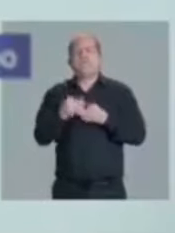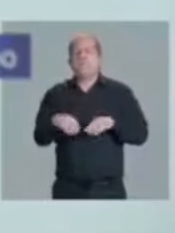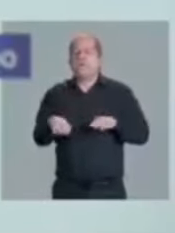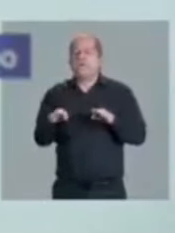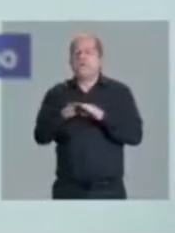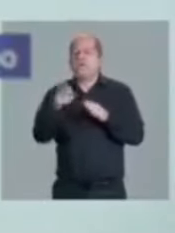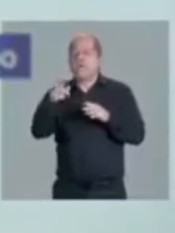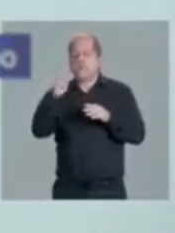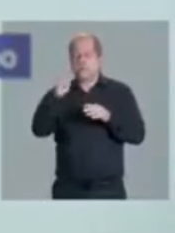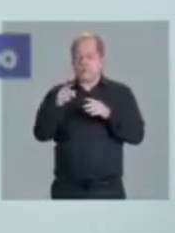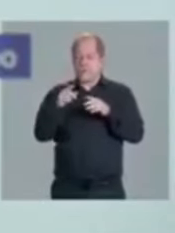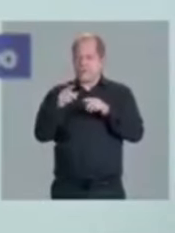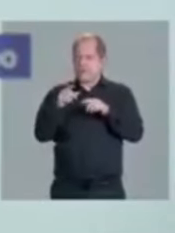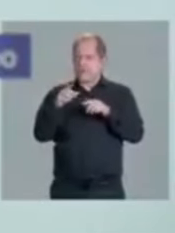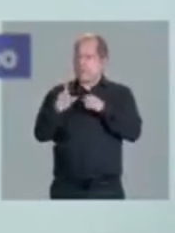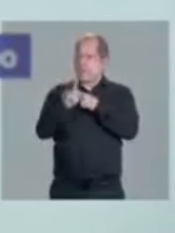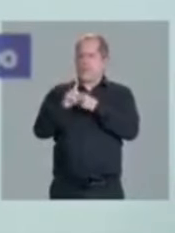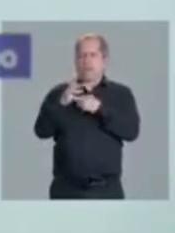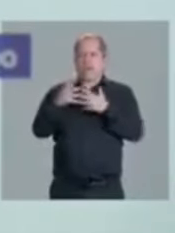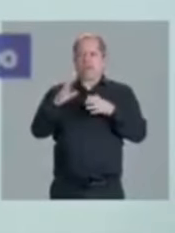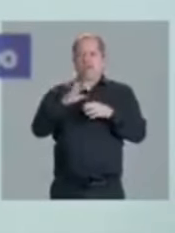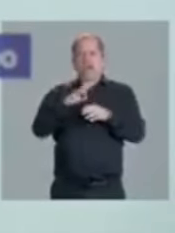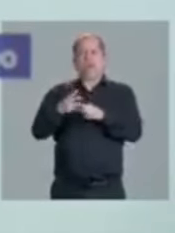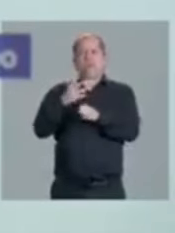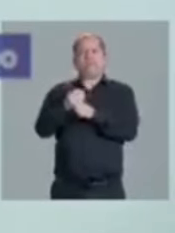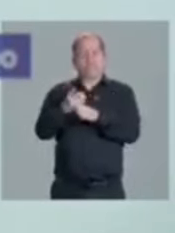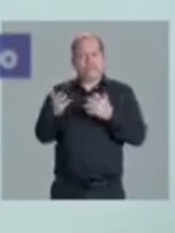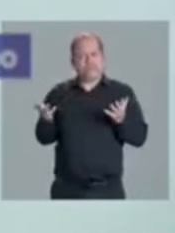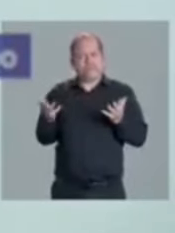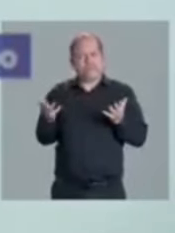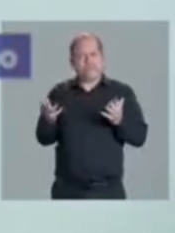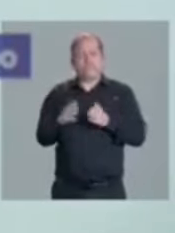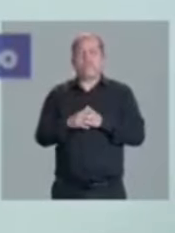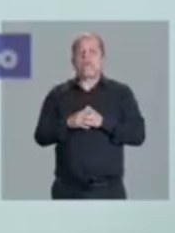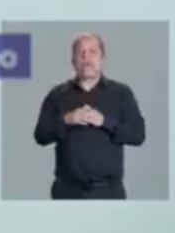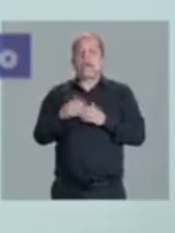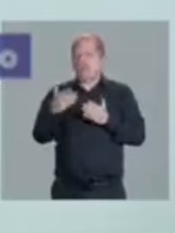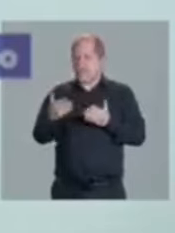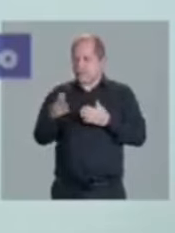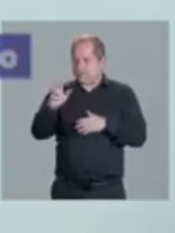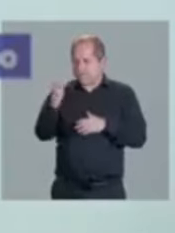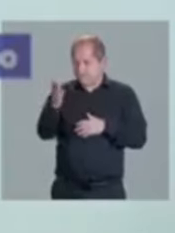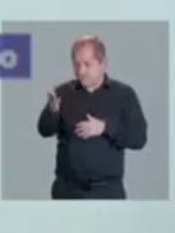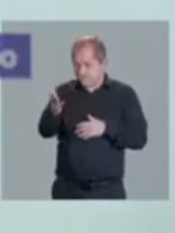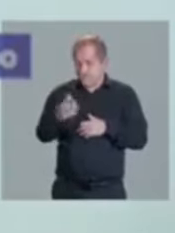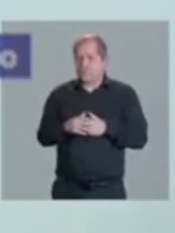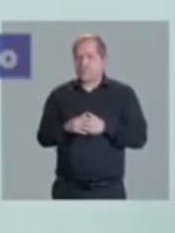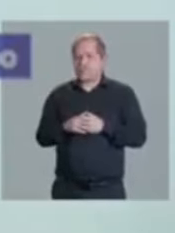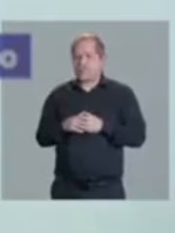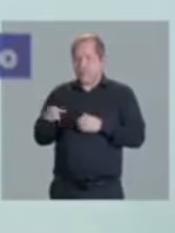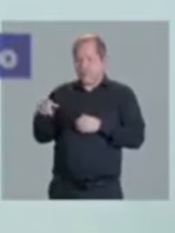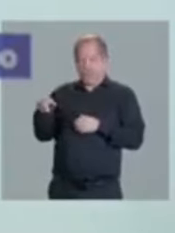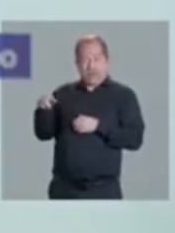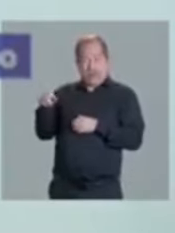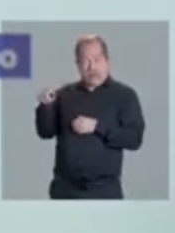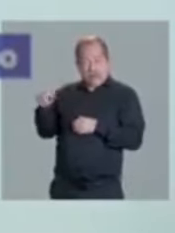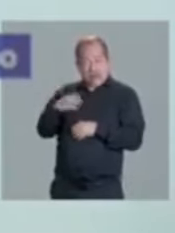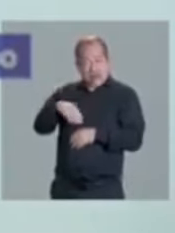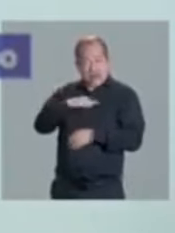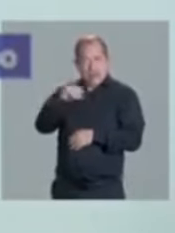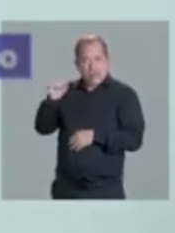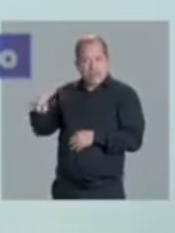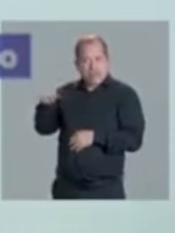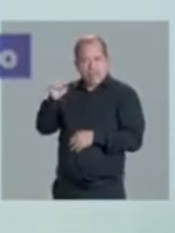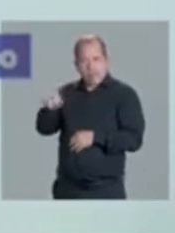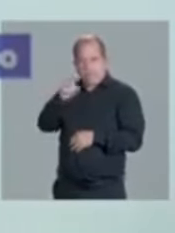La candidata de las mentiras ya se convirtió en una candidata serial de las mentiras. Realmente ni ella se cree esos